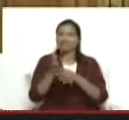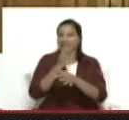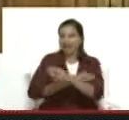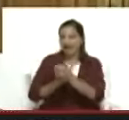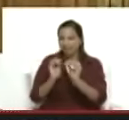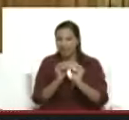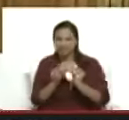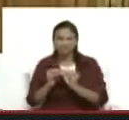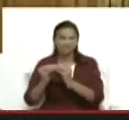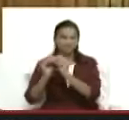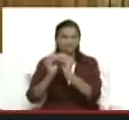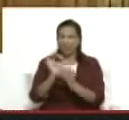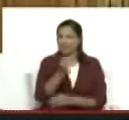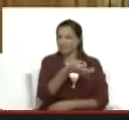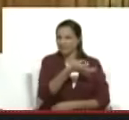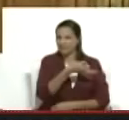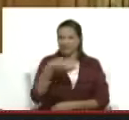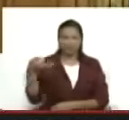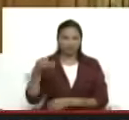Bien orquestada.